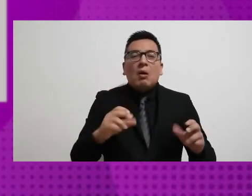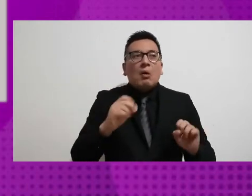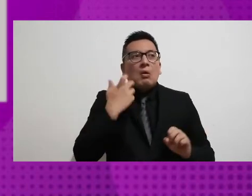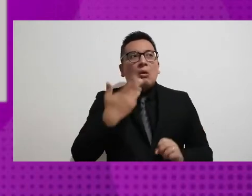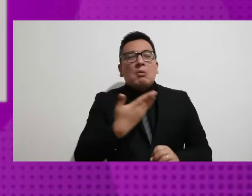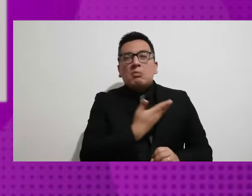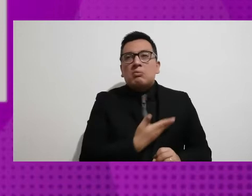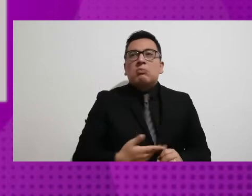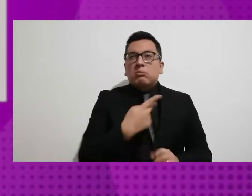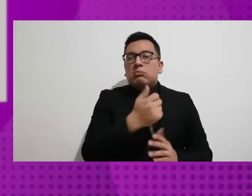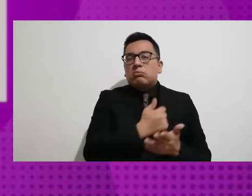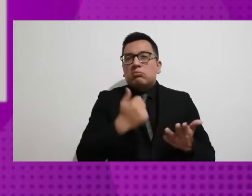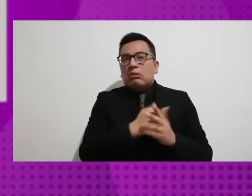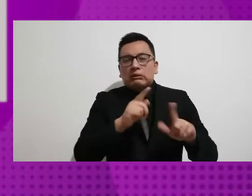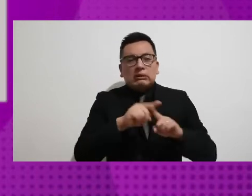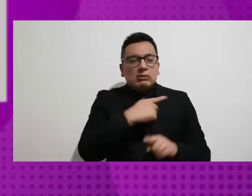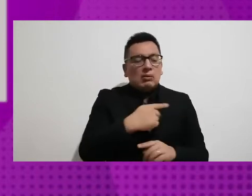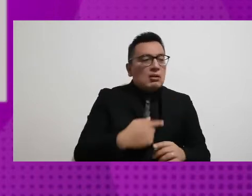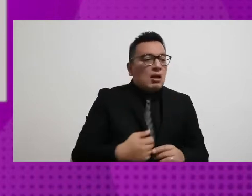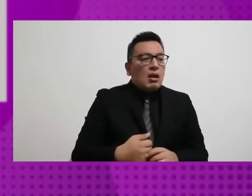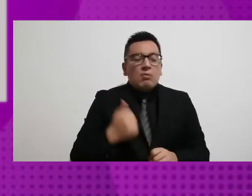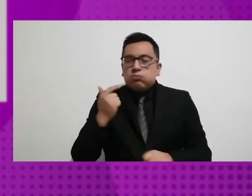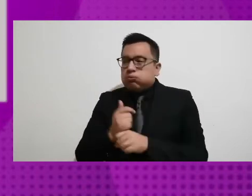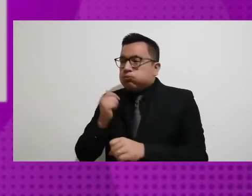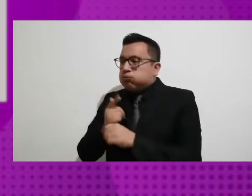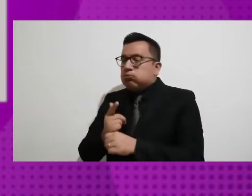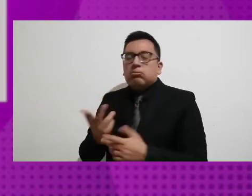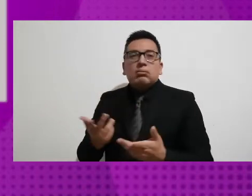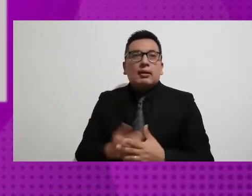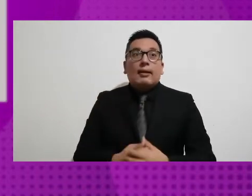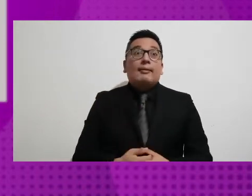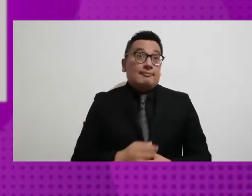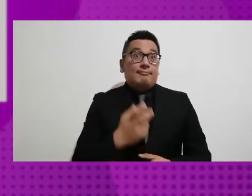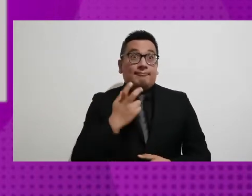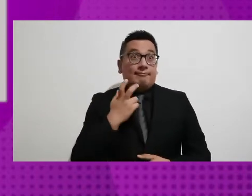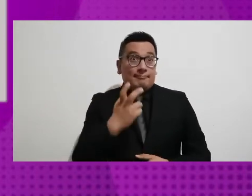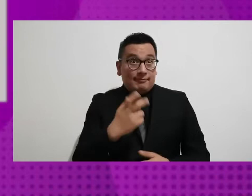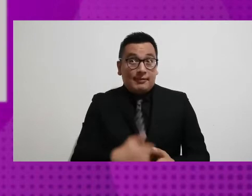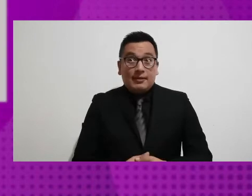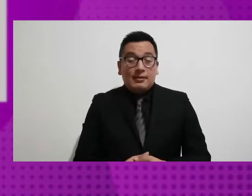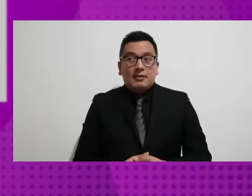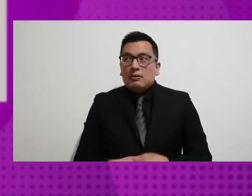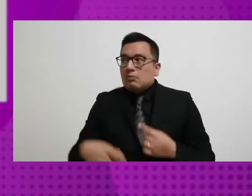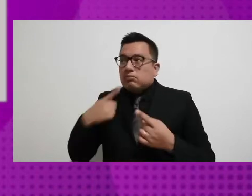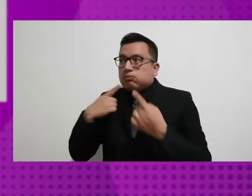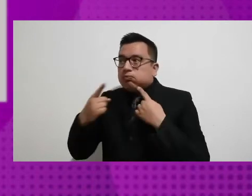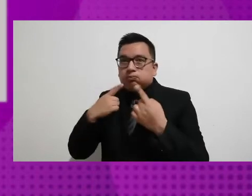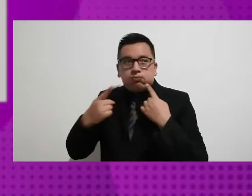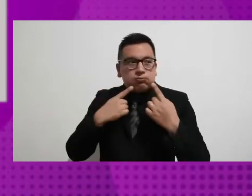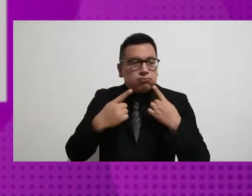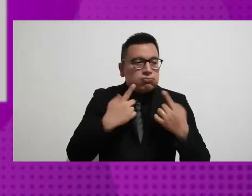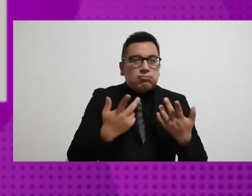regidurías. Y bueno, gracias a esta coordinación y a este federalismo